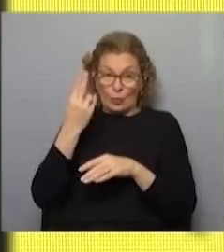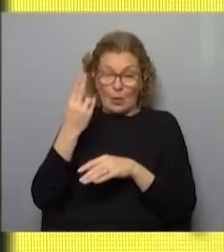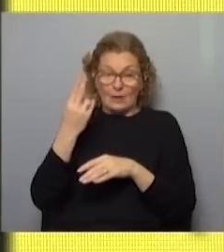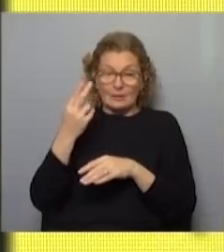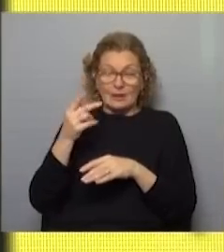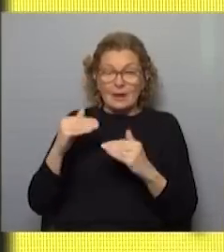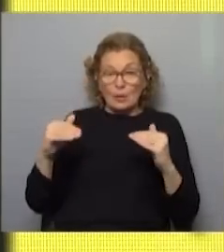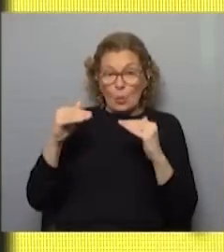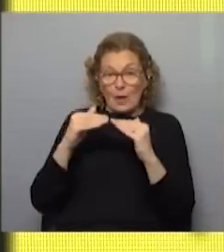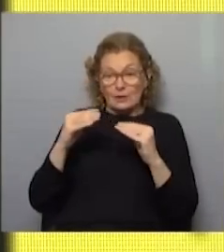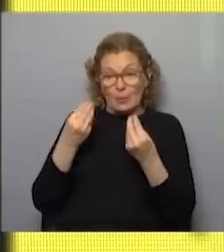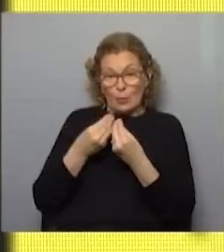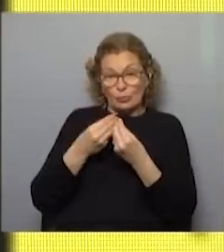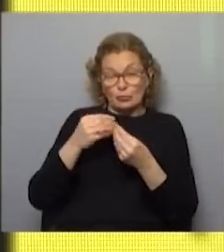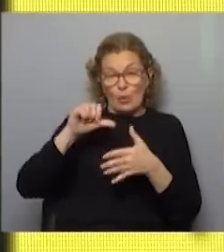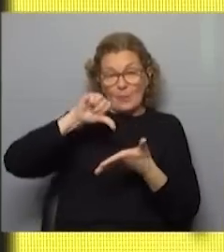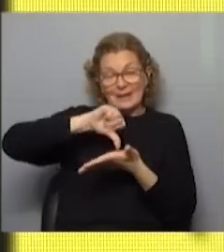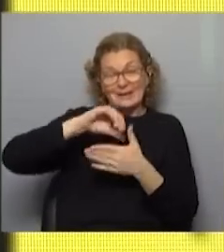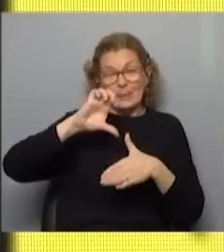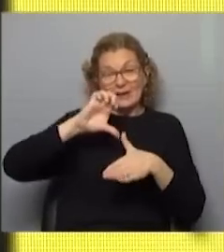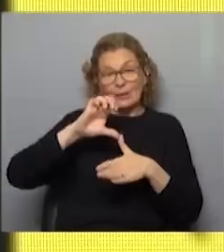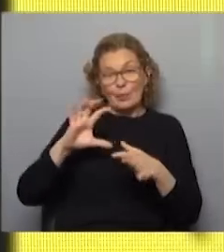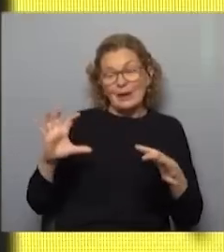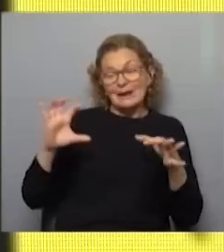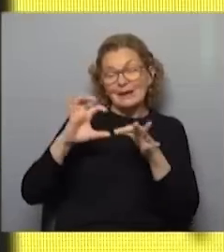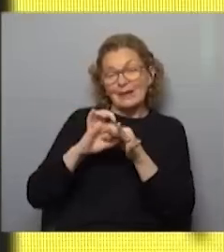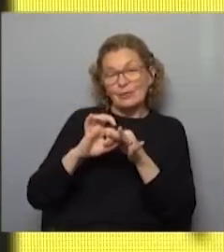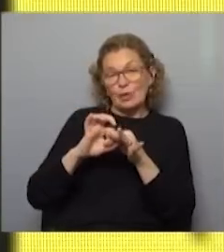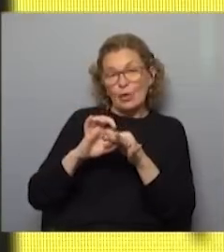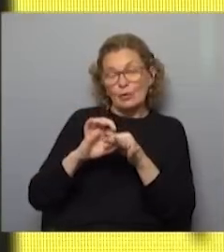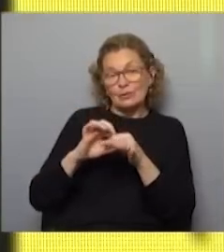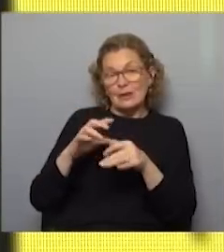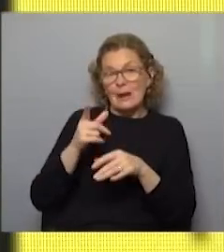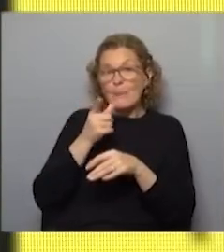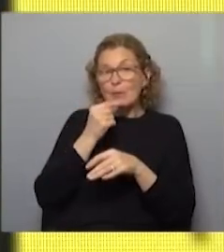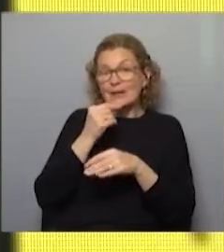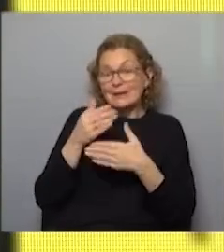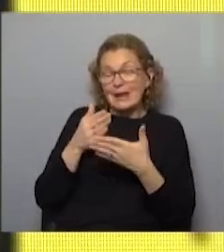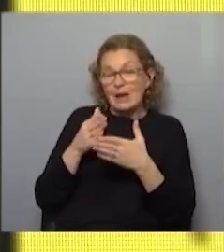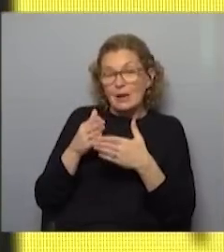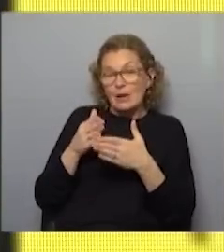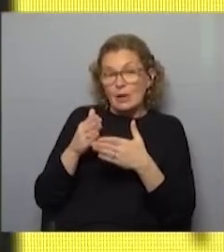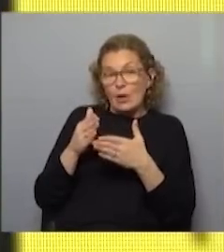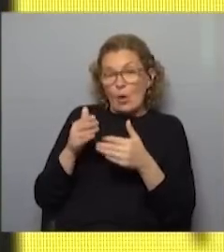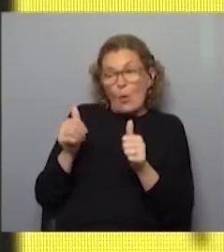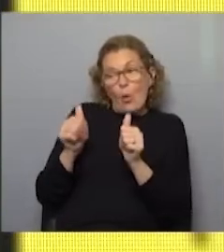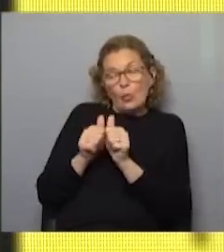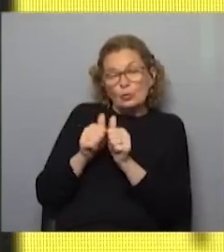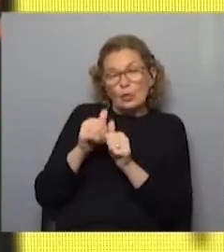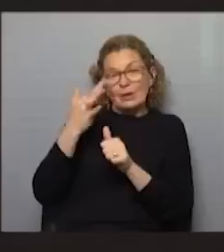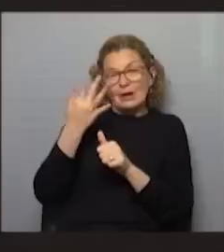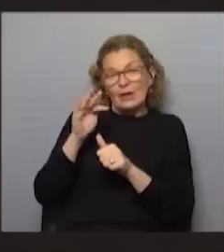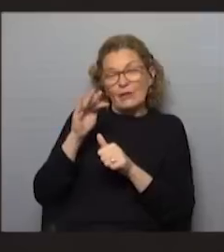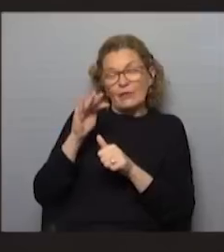existía al igual que en la mayoría de los países de América Latina una relación preferencial de las policías regionales primero con el FBI en el